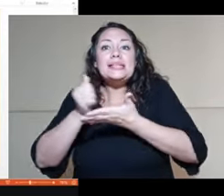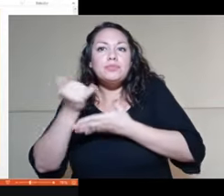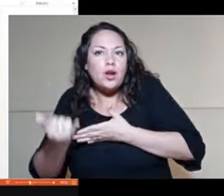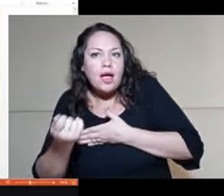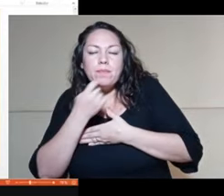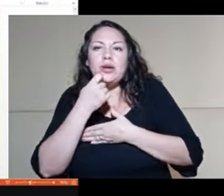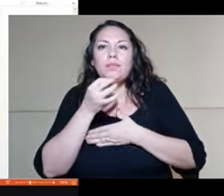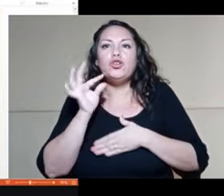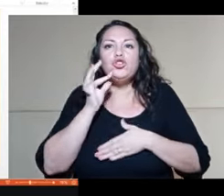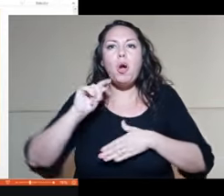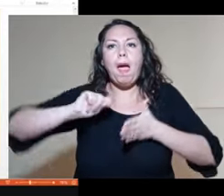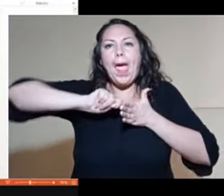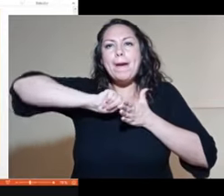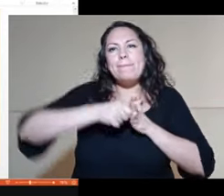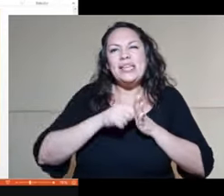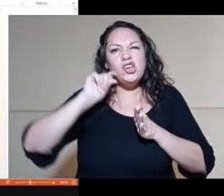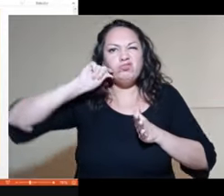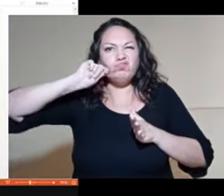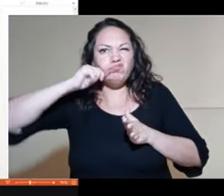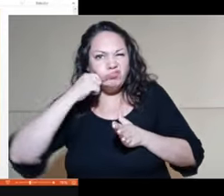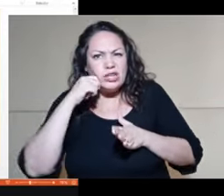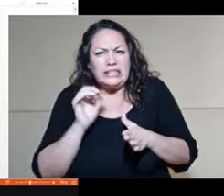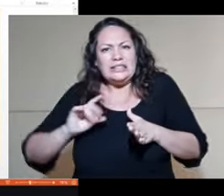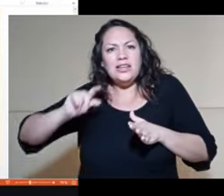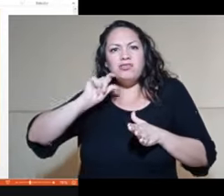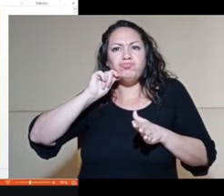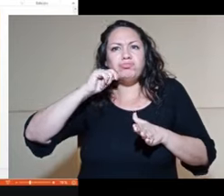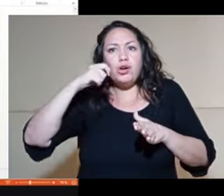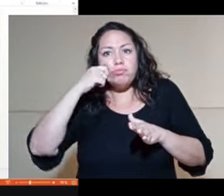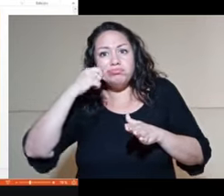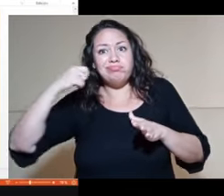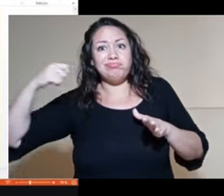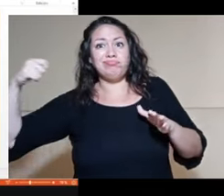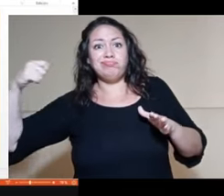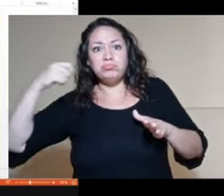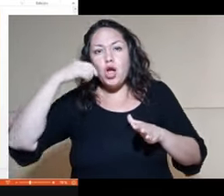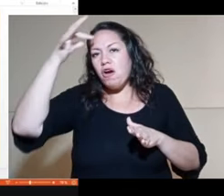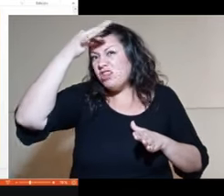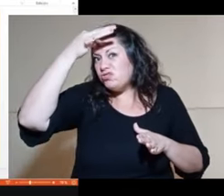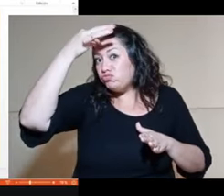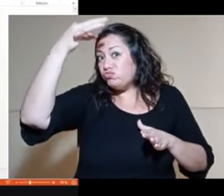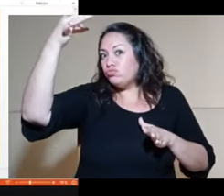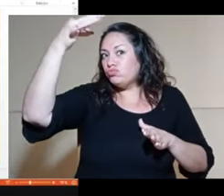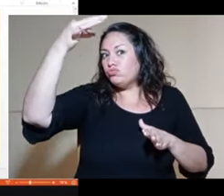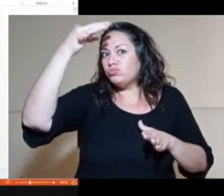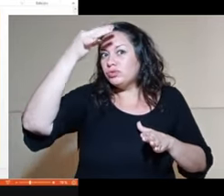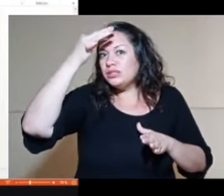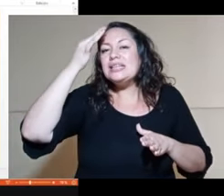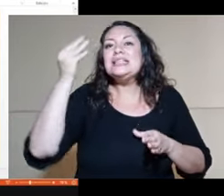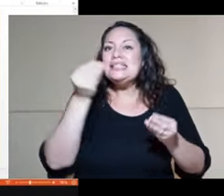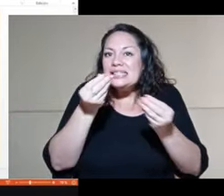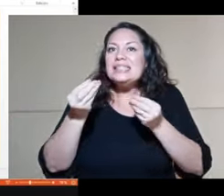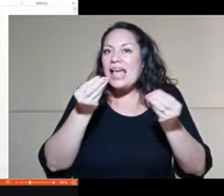piel para deformaciones mecánicas. Fíjense, si yo me pellizco la piel o me la deformo, como en este momento estoy haciendo con mi cara o con mi